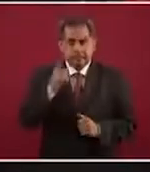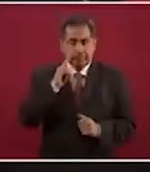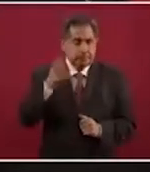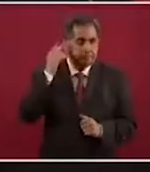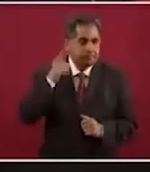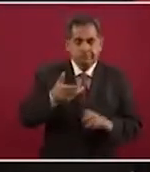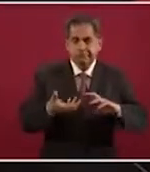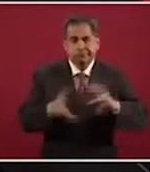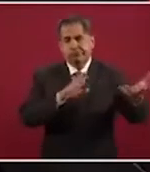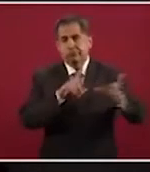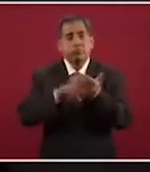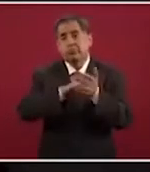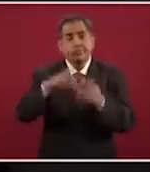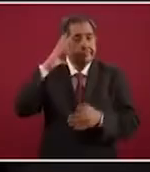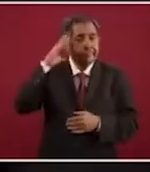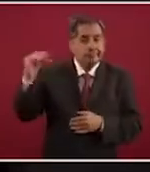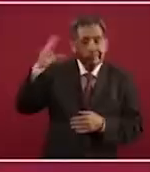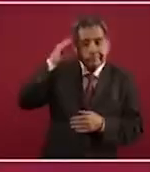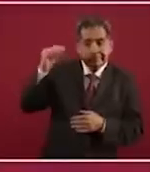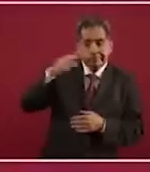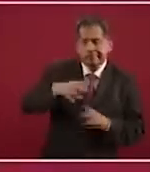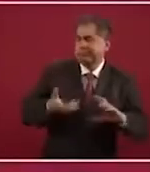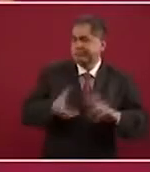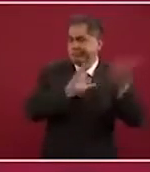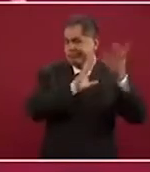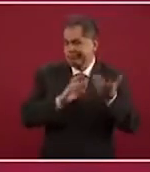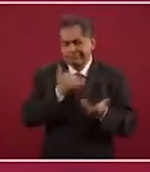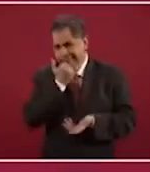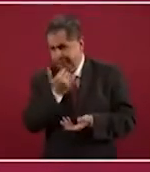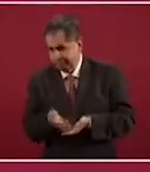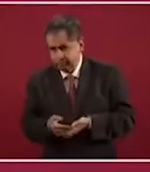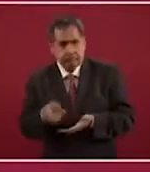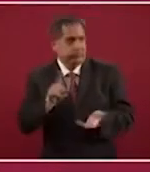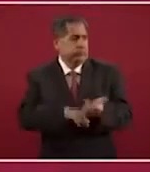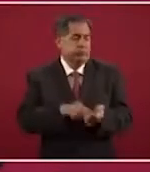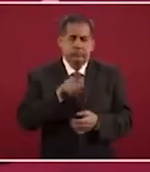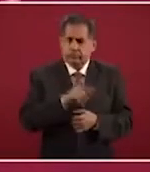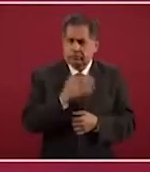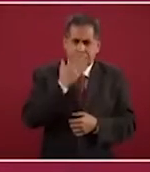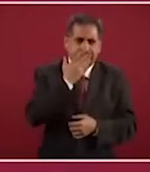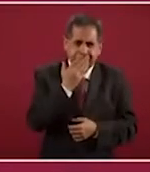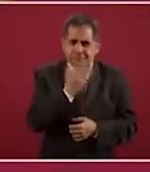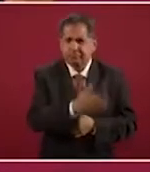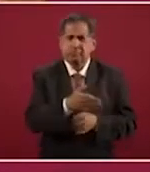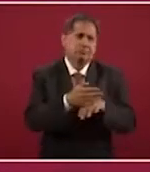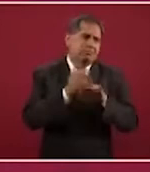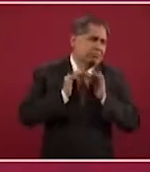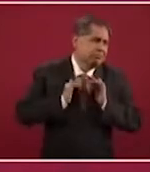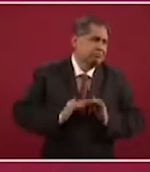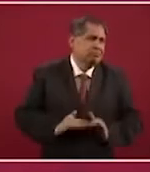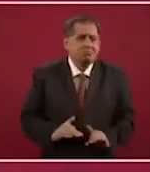descompuso tanto Colima, que era un estado tranquilo,